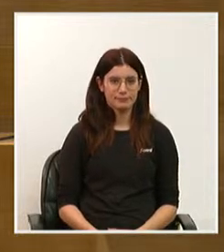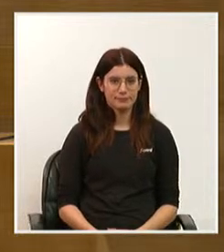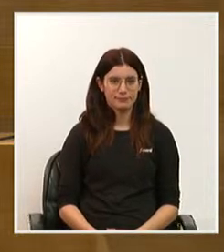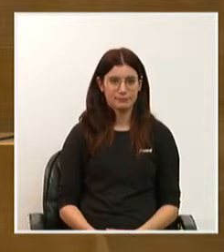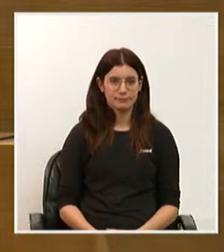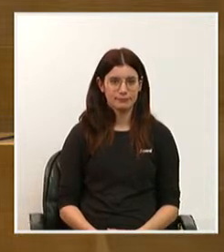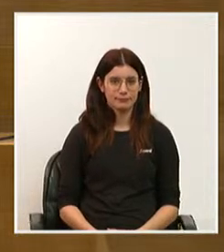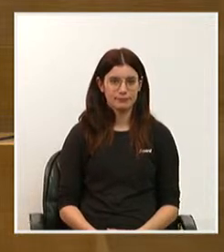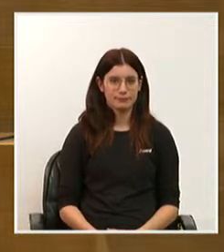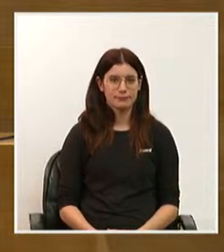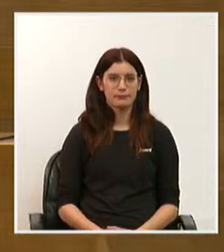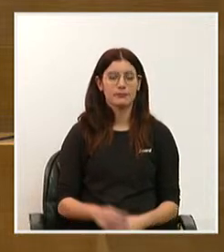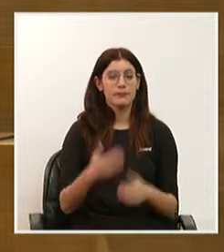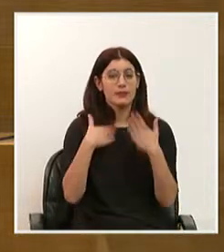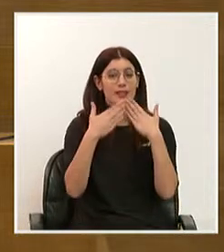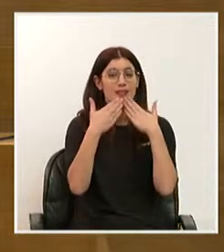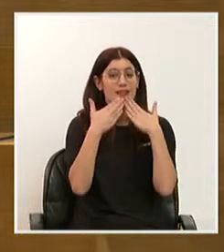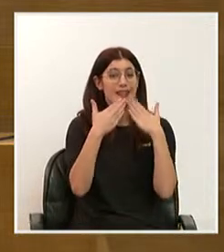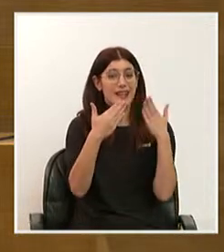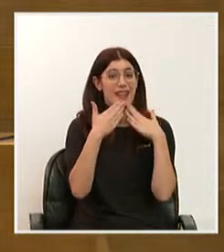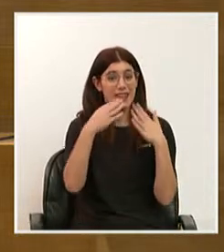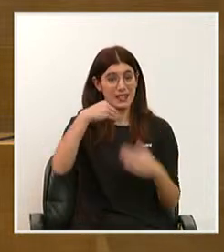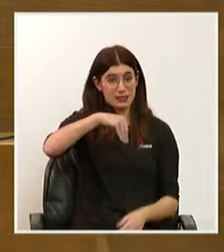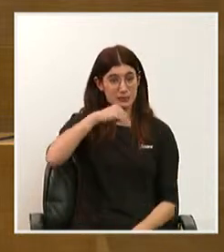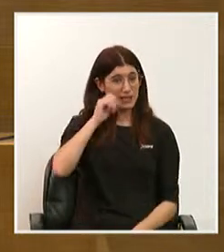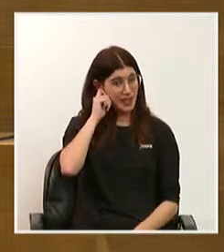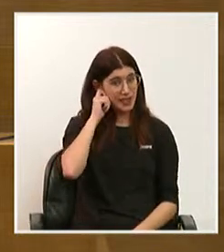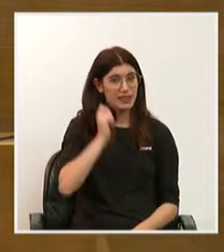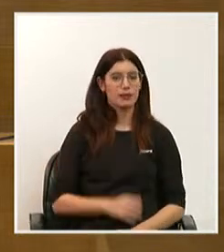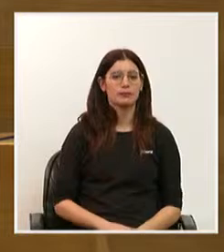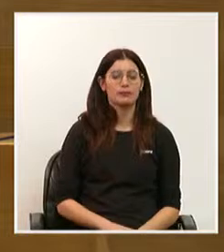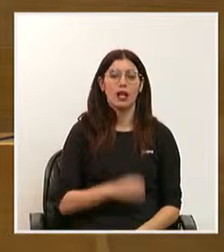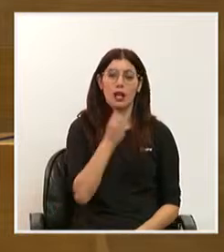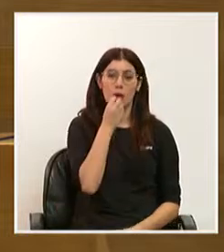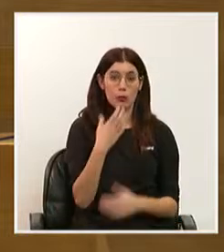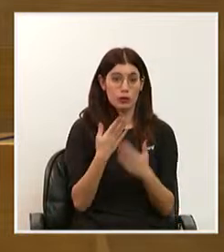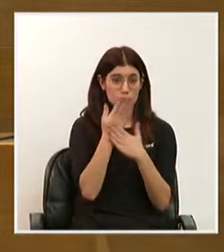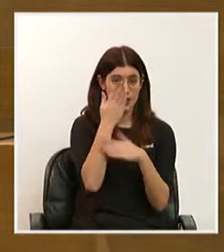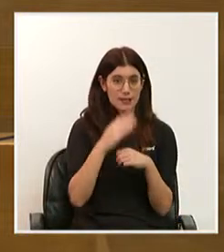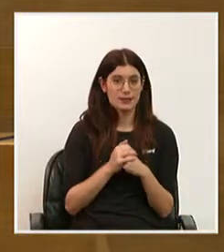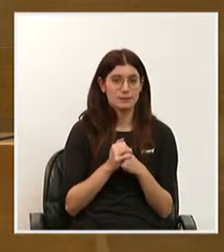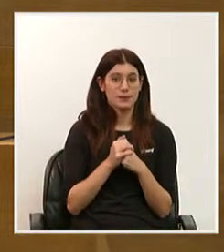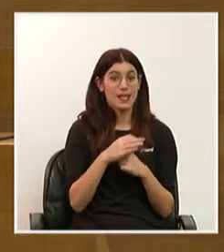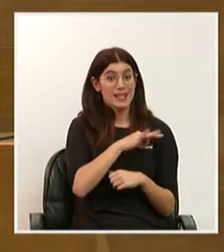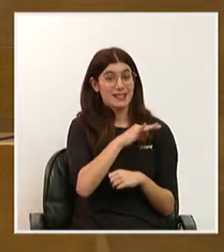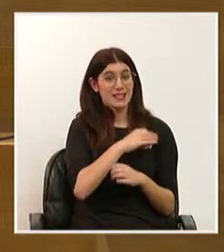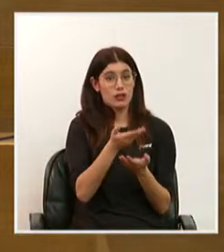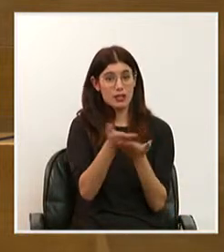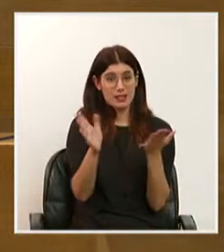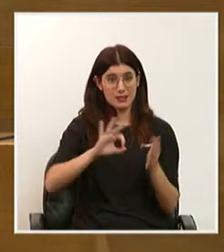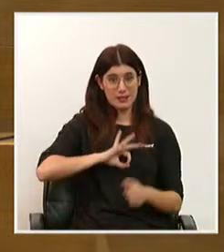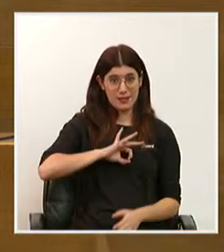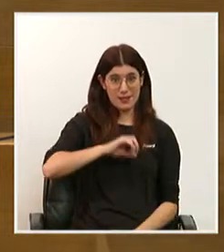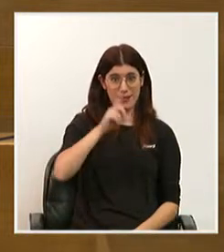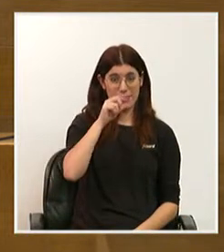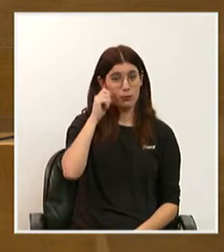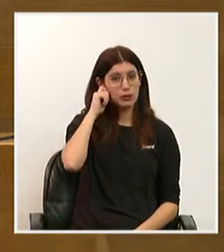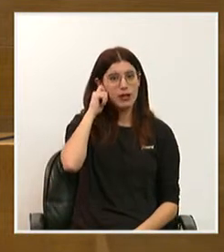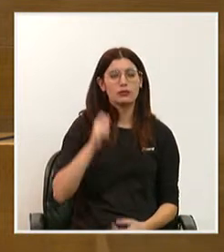quiera Gracias presidenta bu día señores diputades y señor